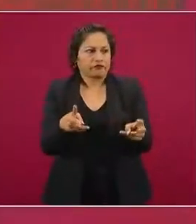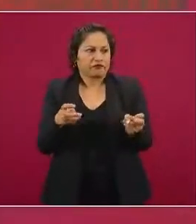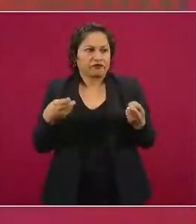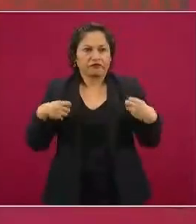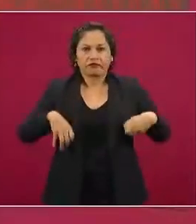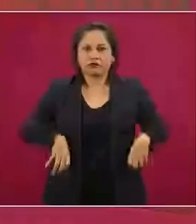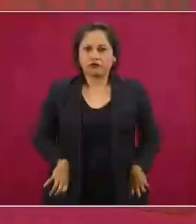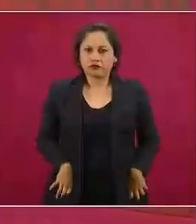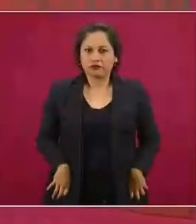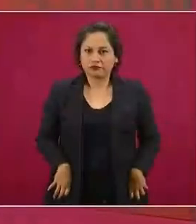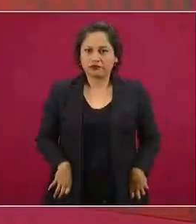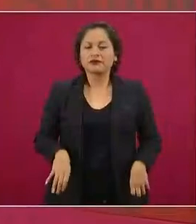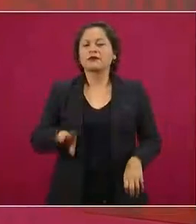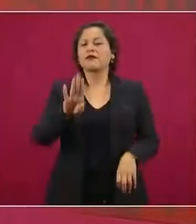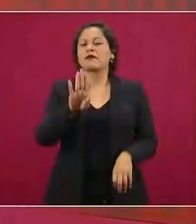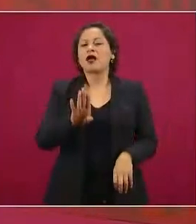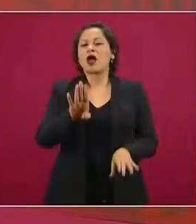Fomento a la inversión,